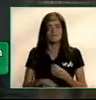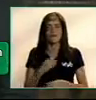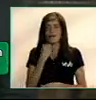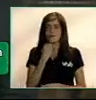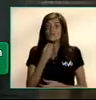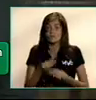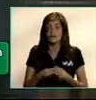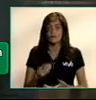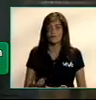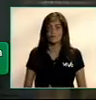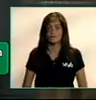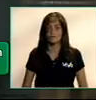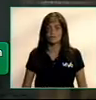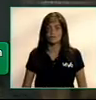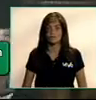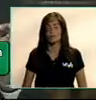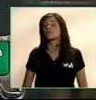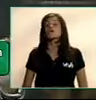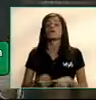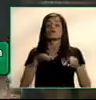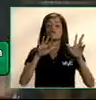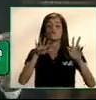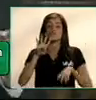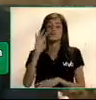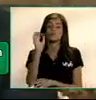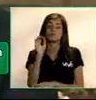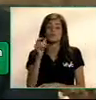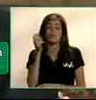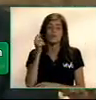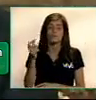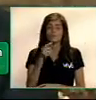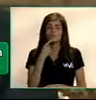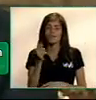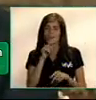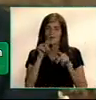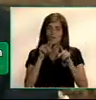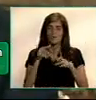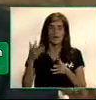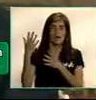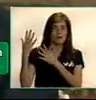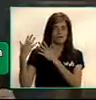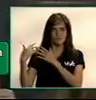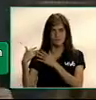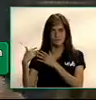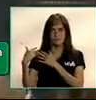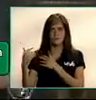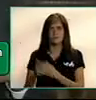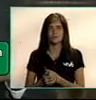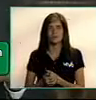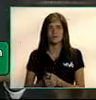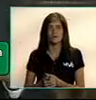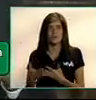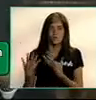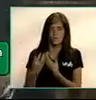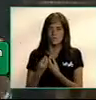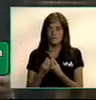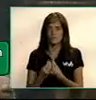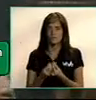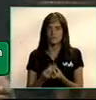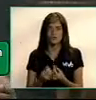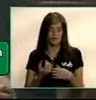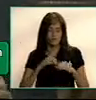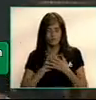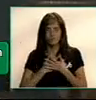hicieron. El 84% de la población, de acuerdo a las encuestas de la época, bueno, los acompañó desde su corazón.